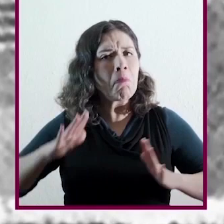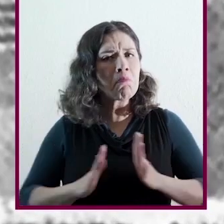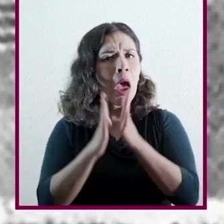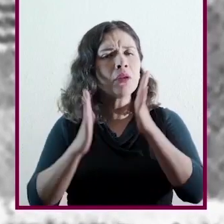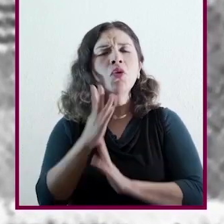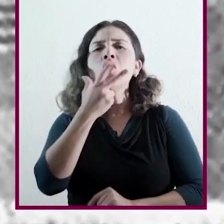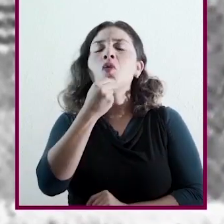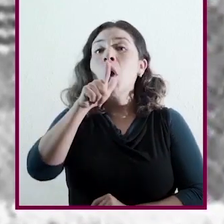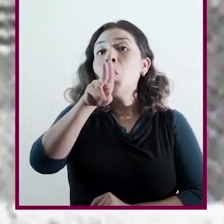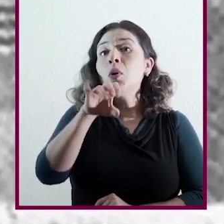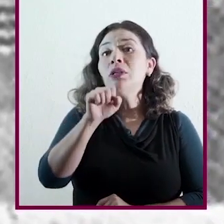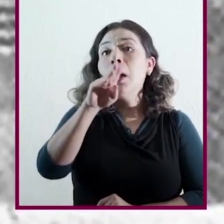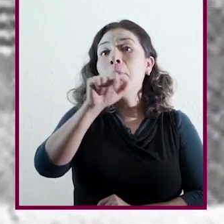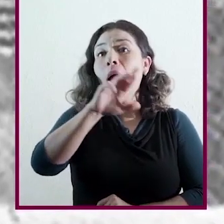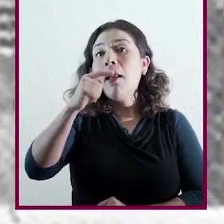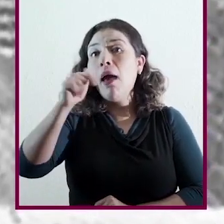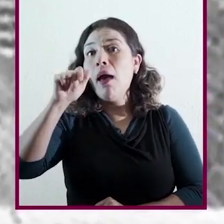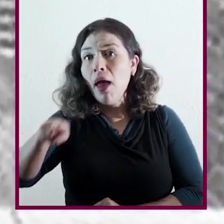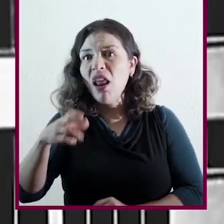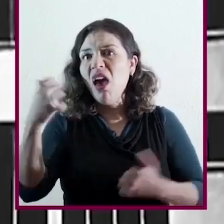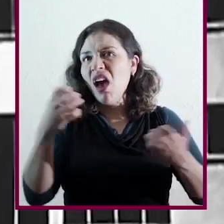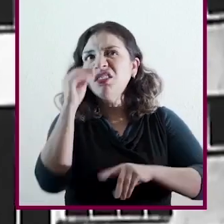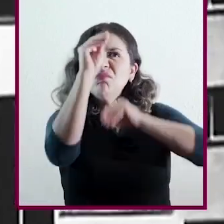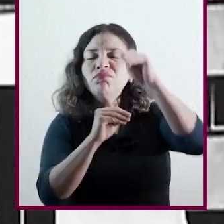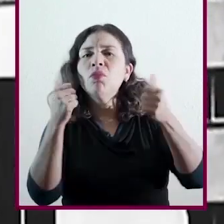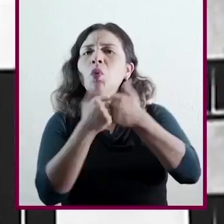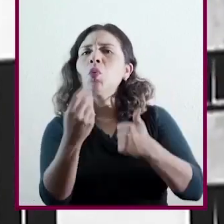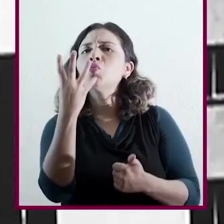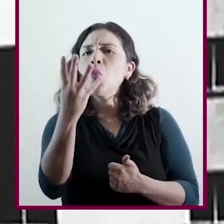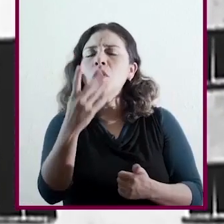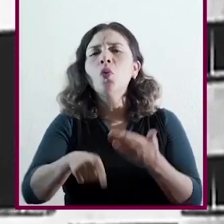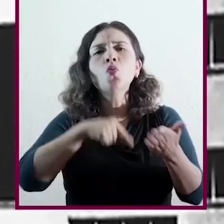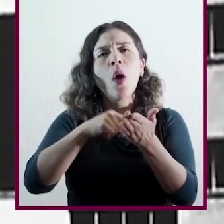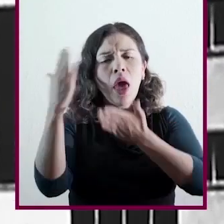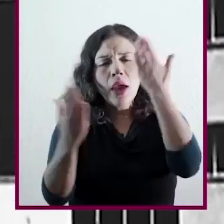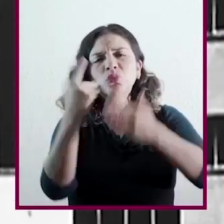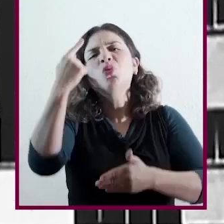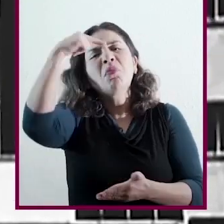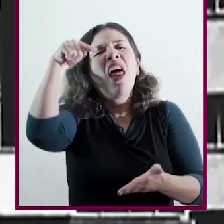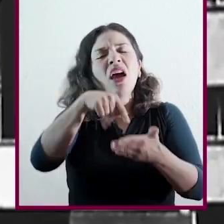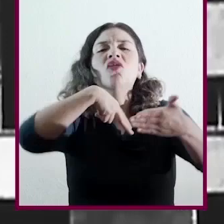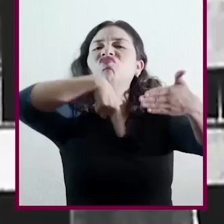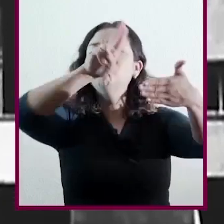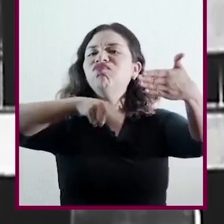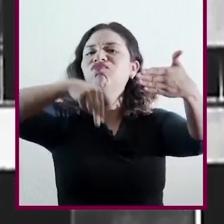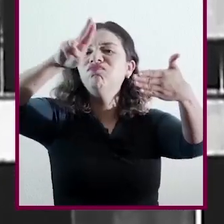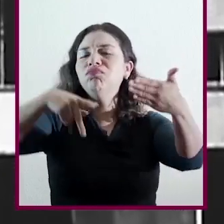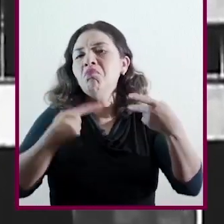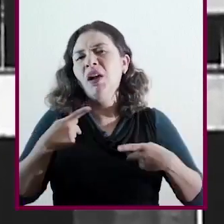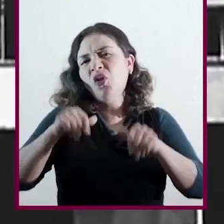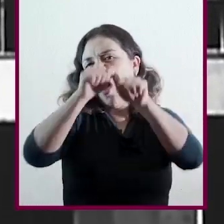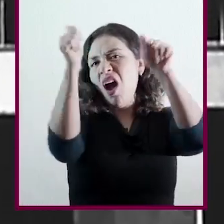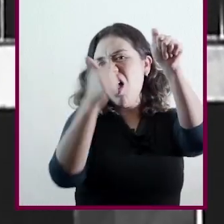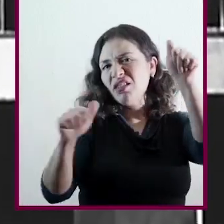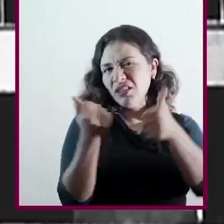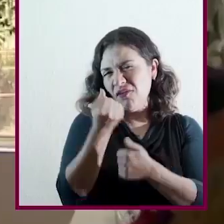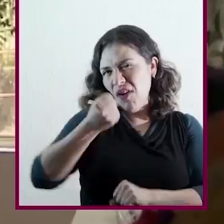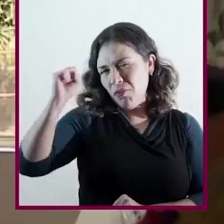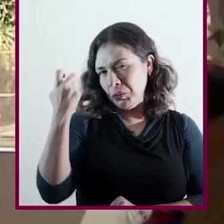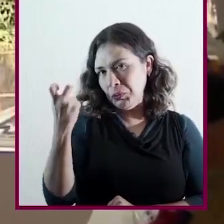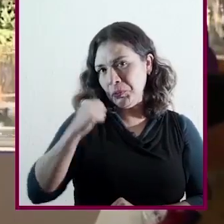donde participaron Luis Barragán y Max Scheto, con 4 estudios que estarían destinados a pintores y